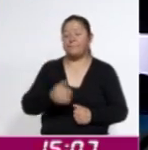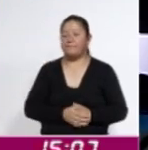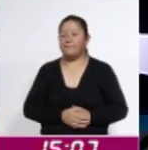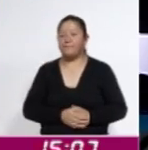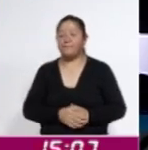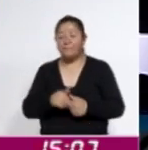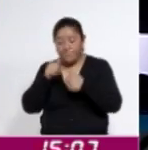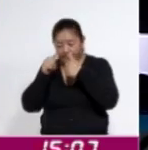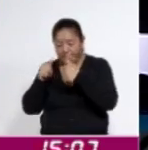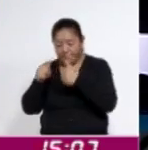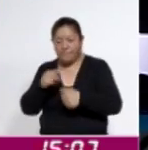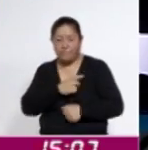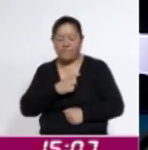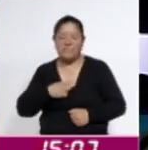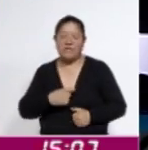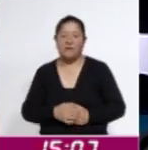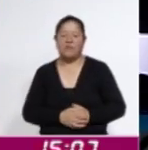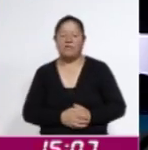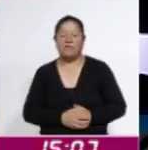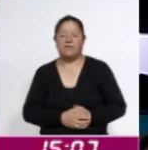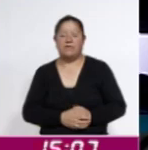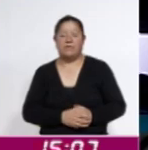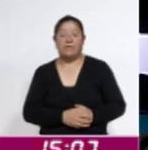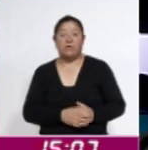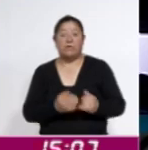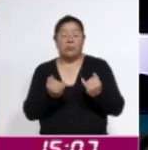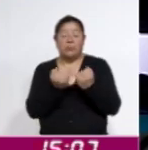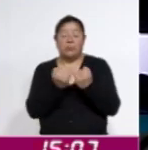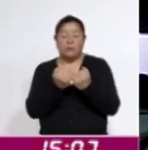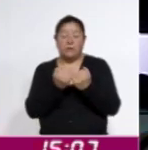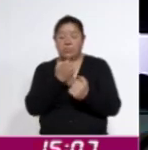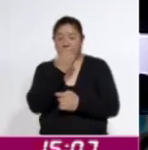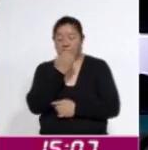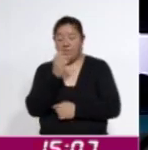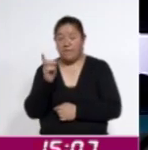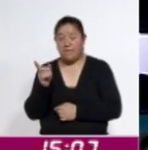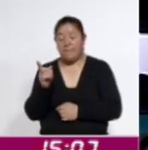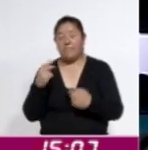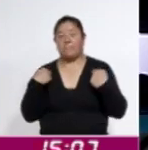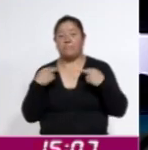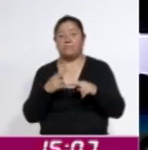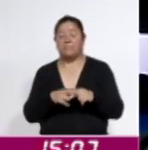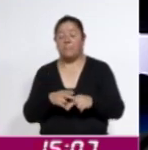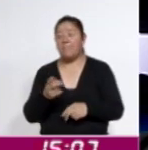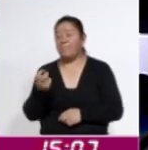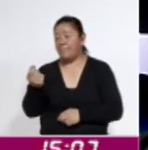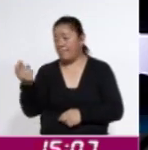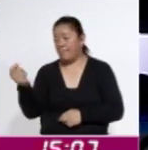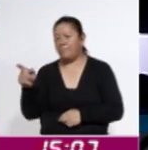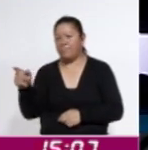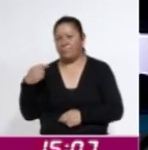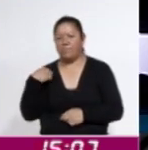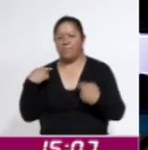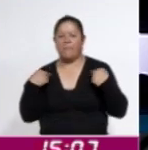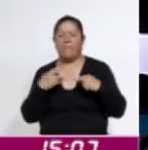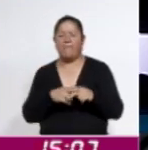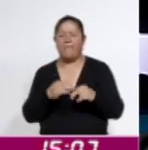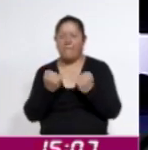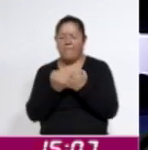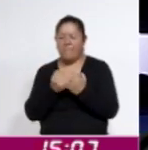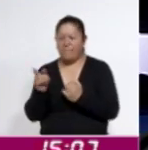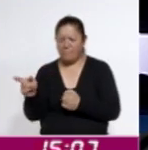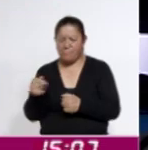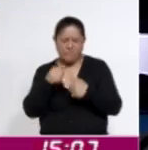muy atentos. Y también con los docentes en las instituciones educativas, hay ya docentes que se designan para atender estos